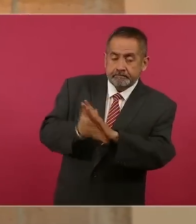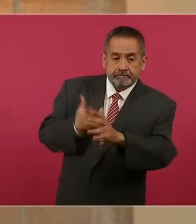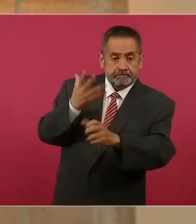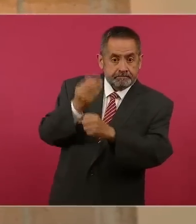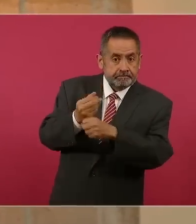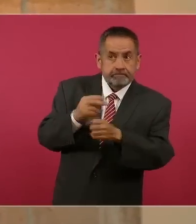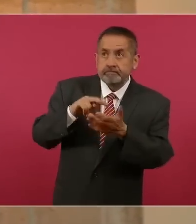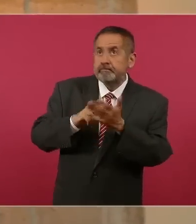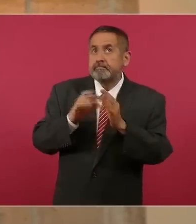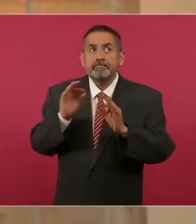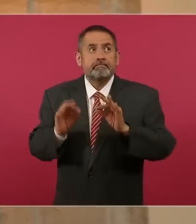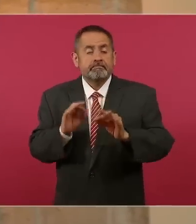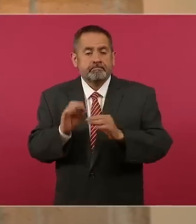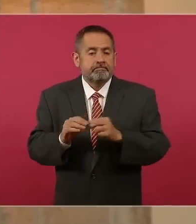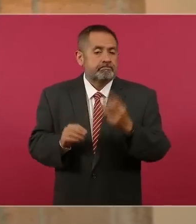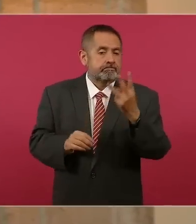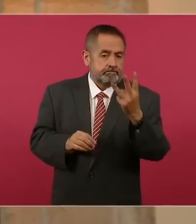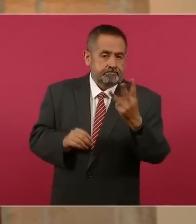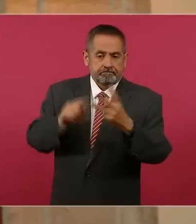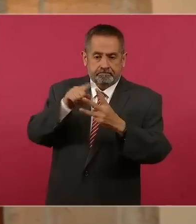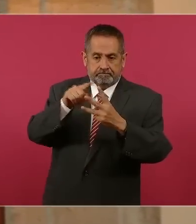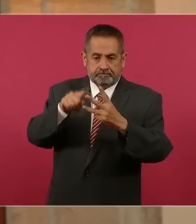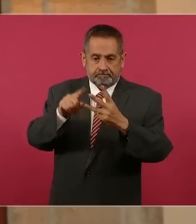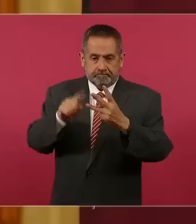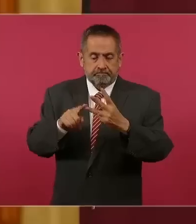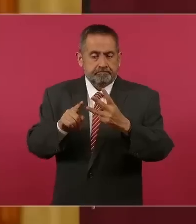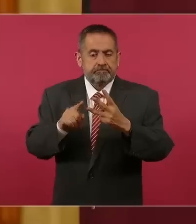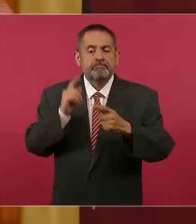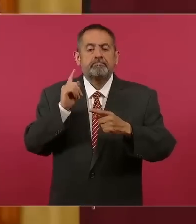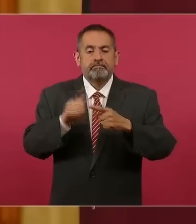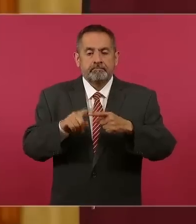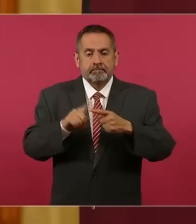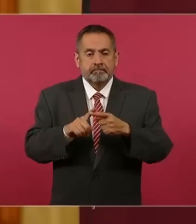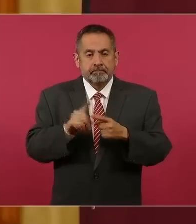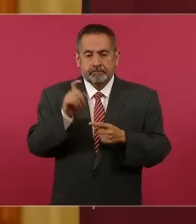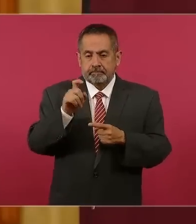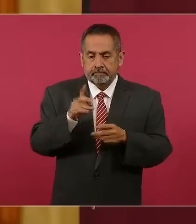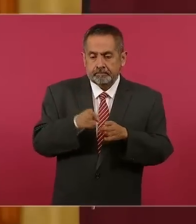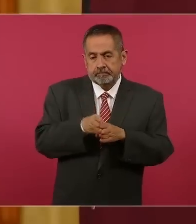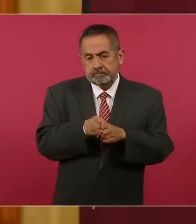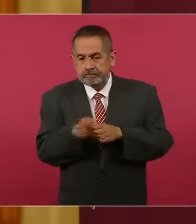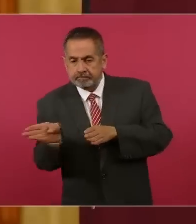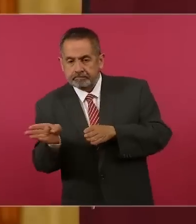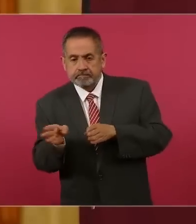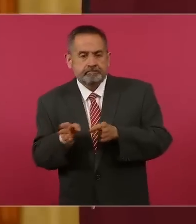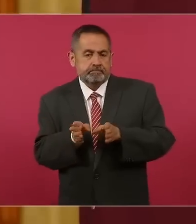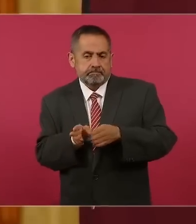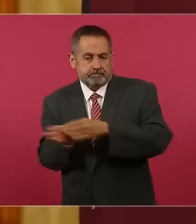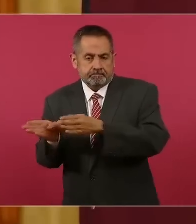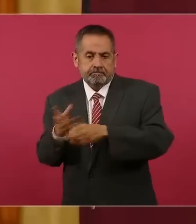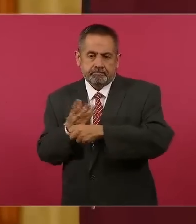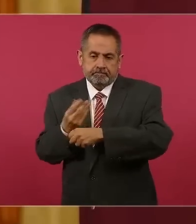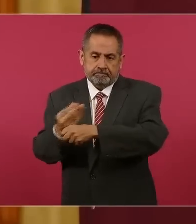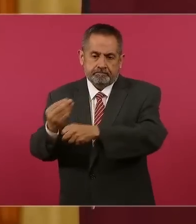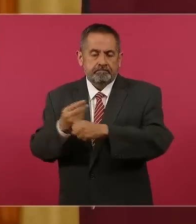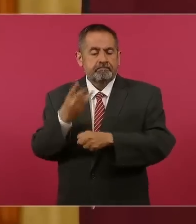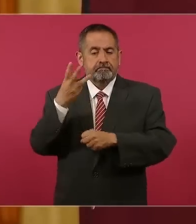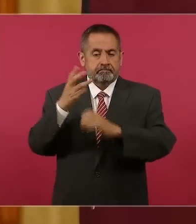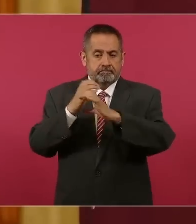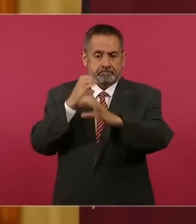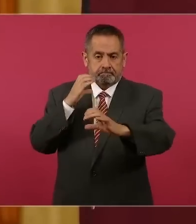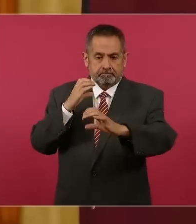de la presa tiene 3 grandes componentes. Las obras de desvío, de la cual hubo que construir 3